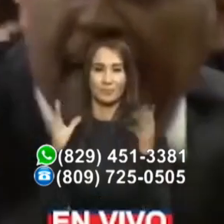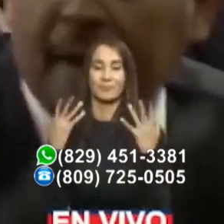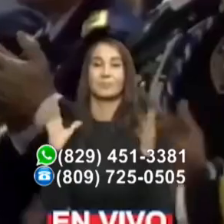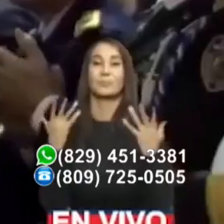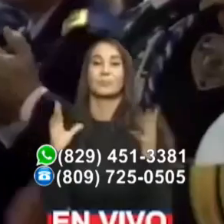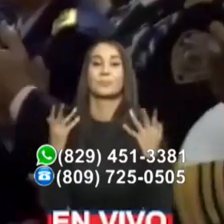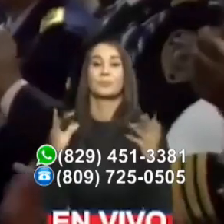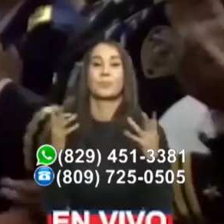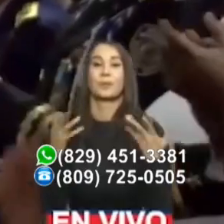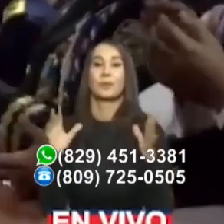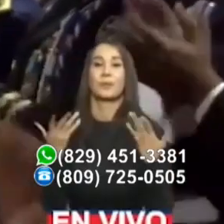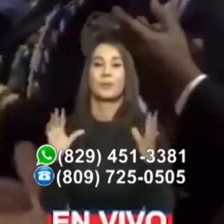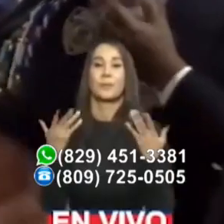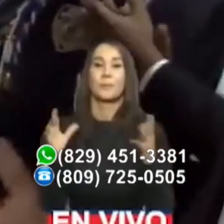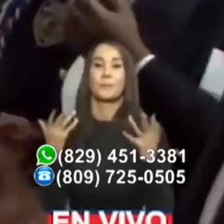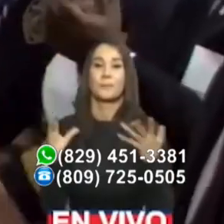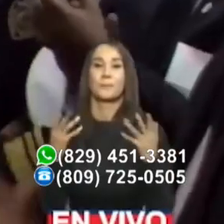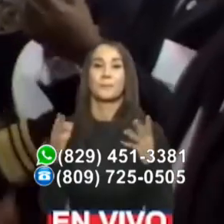de la República,